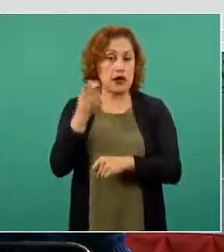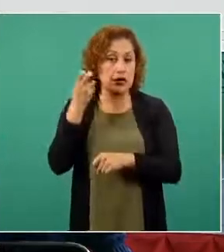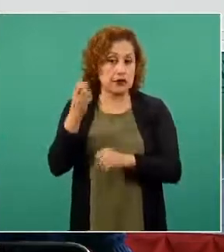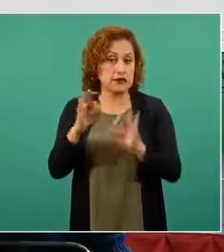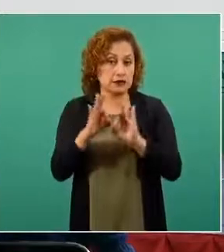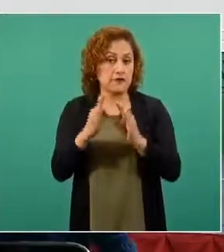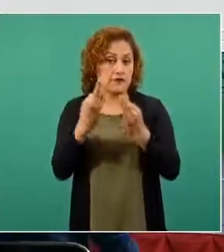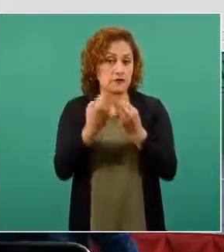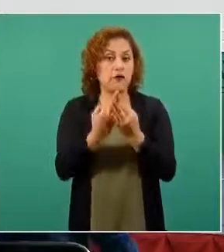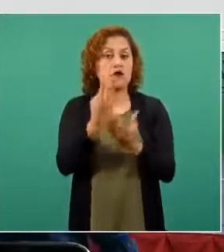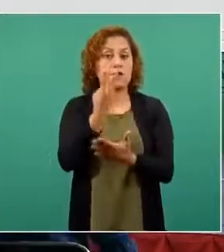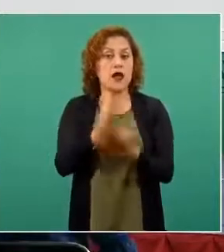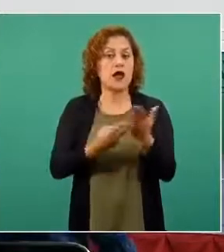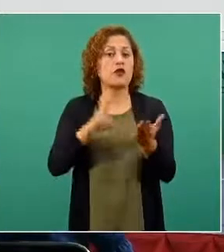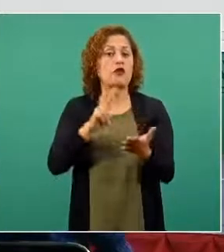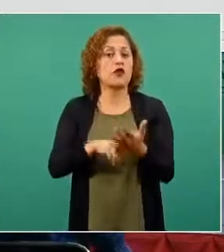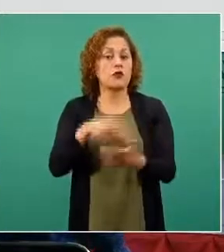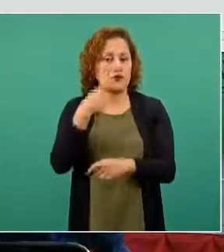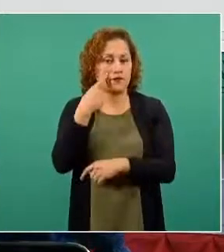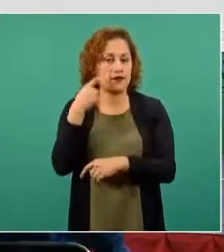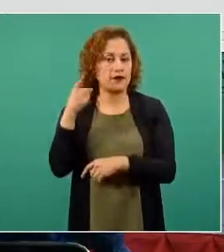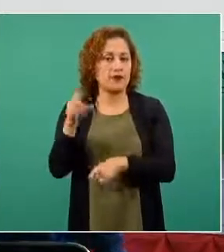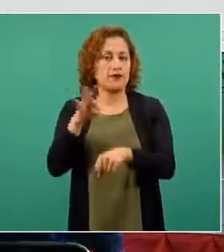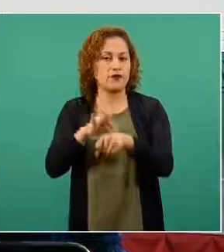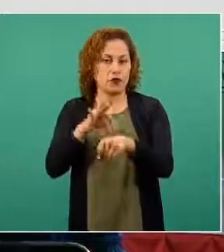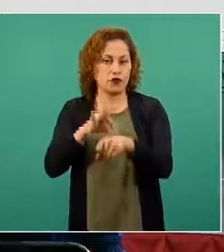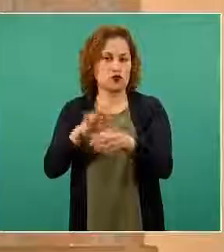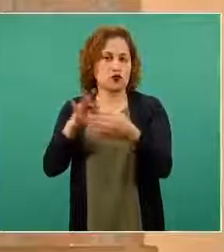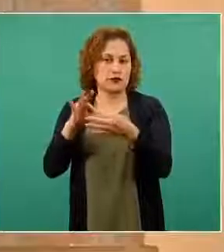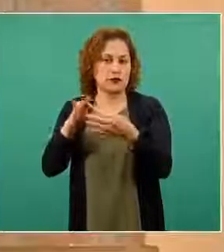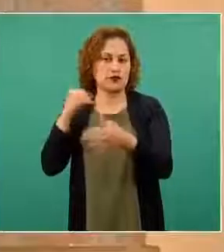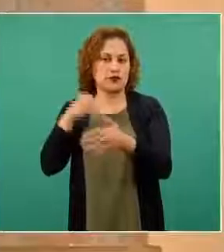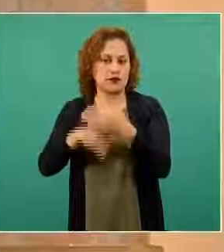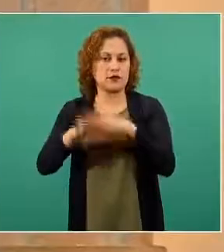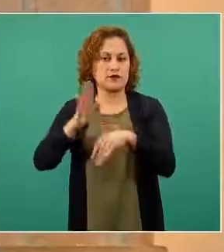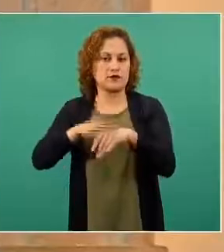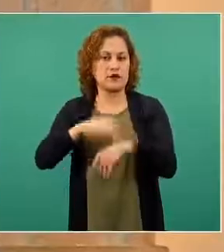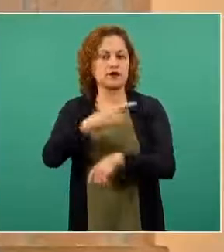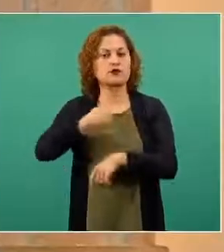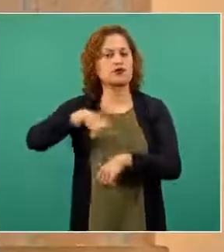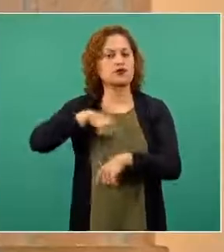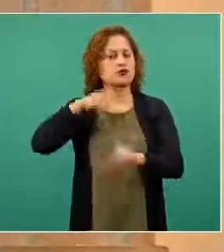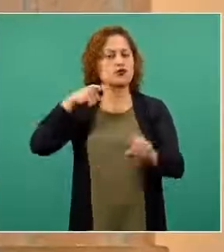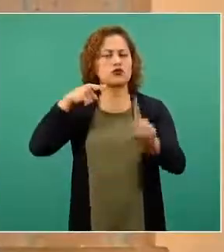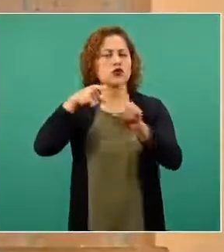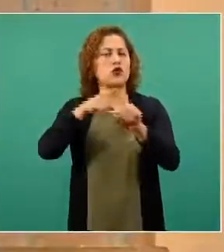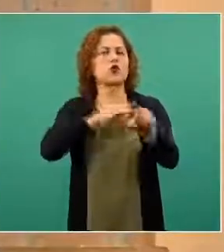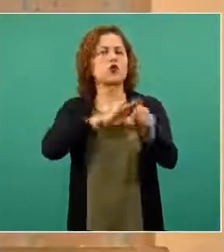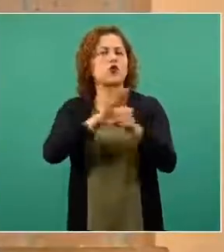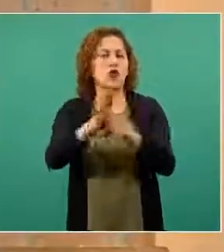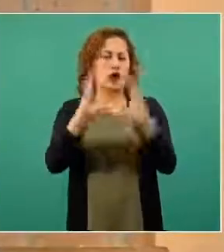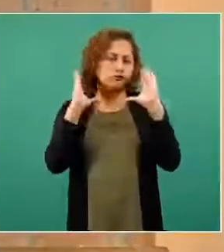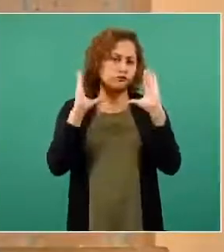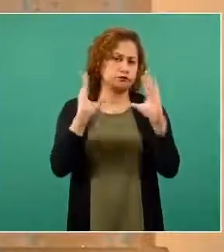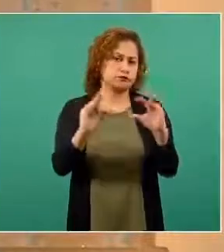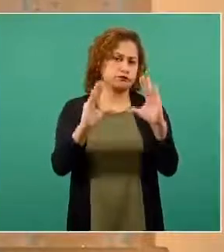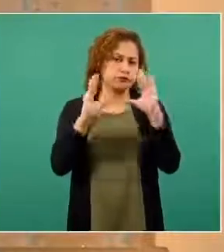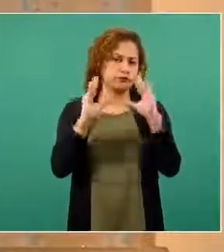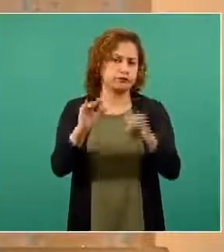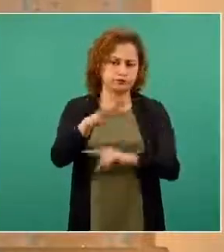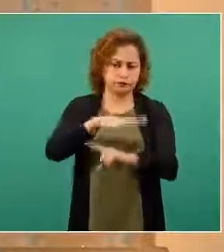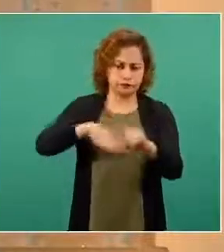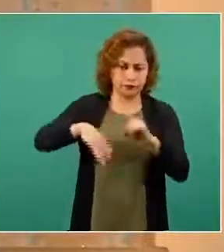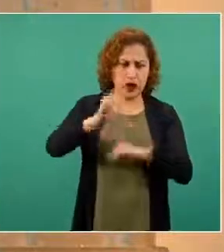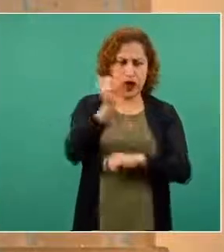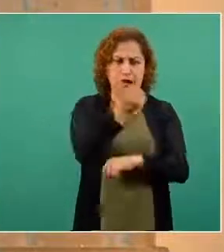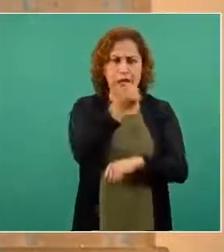como posteriormente el doctor Toledo les platicará, logramos capacitar a una gran cantidad de